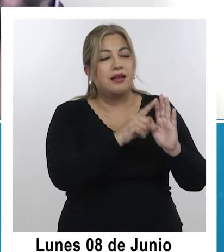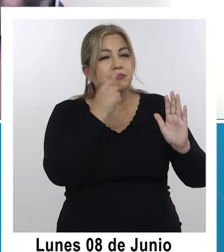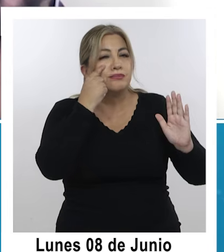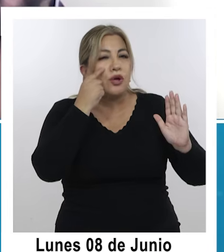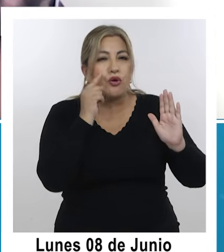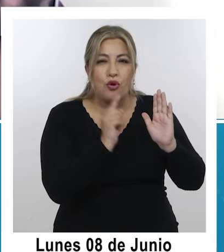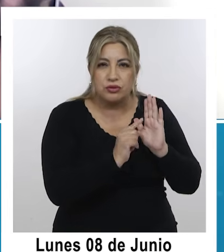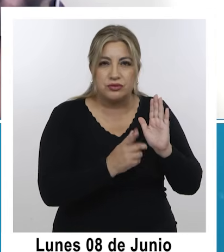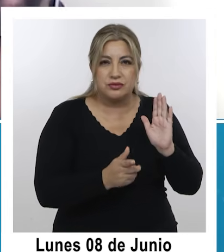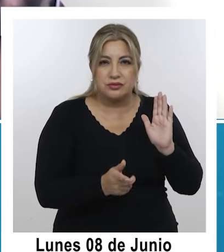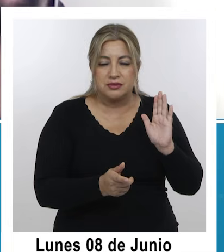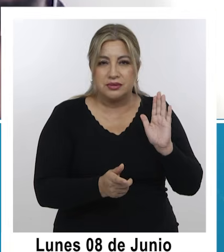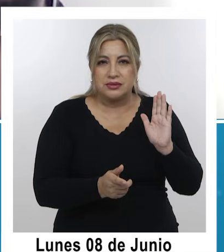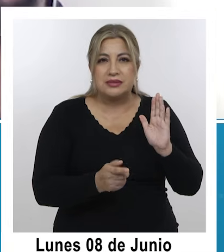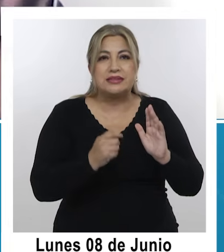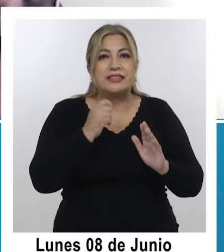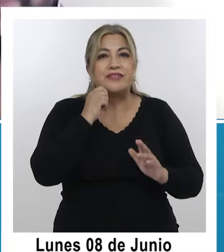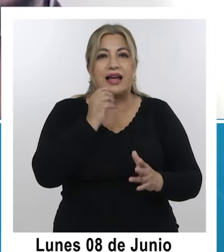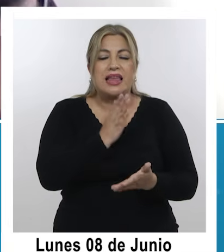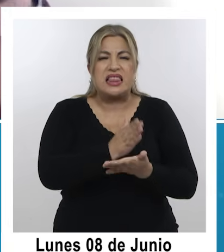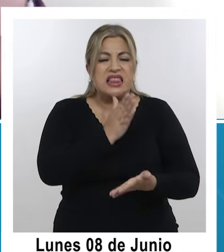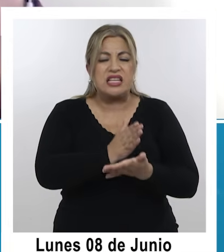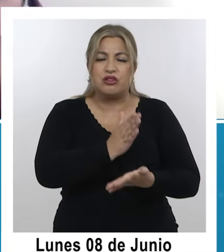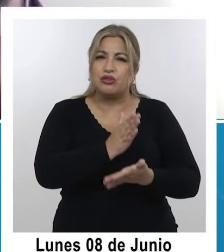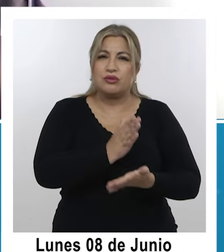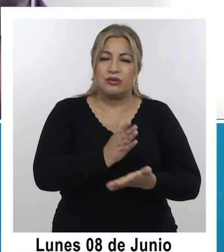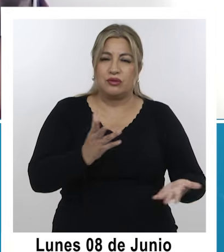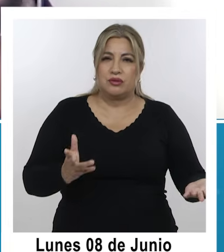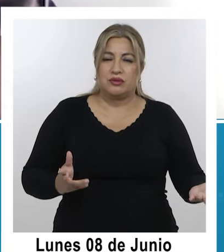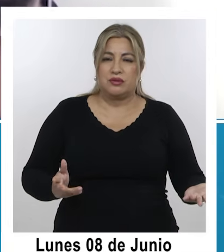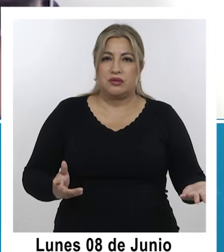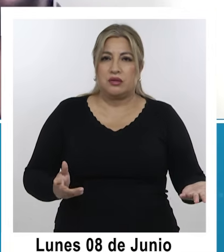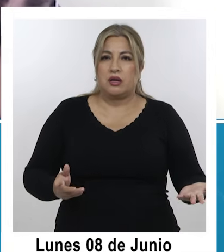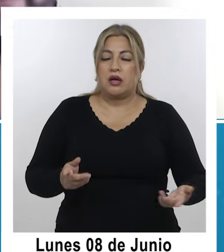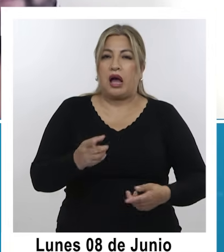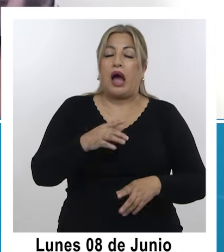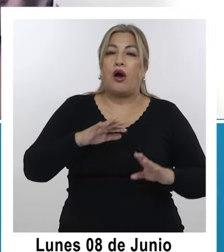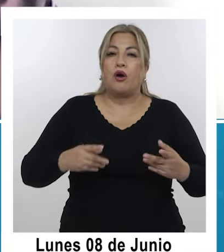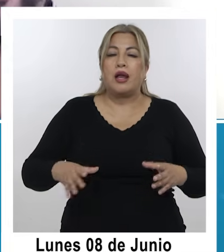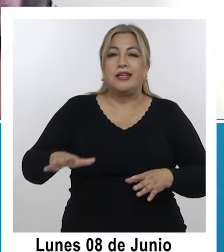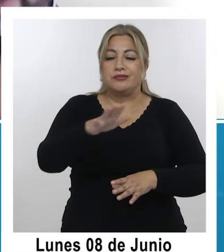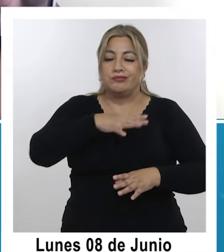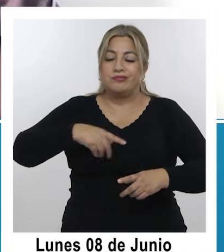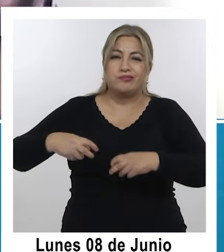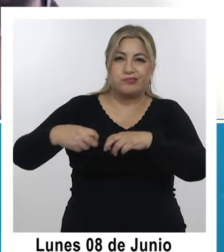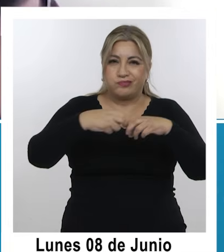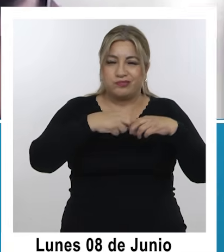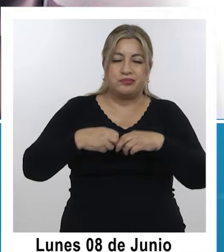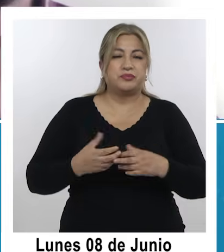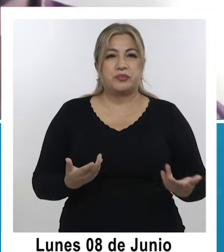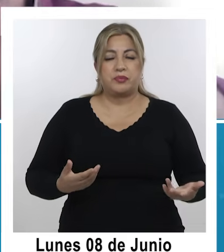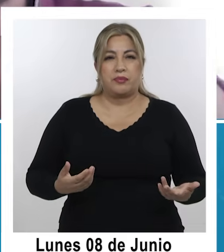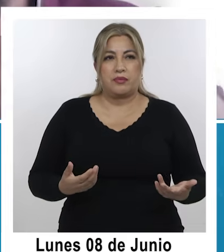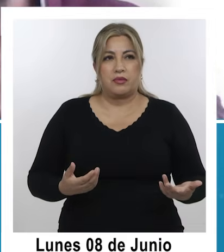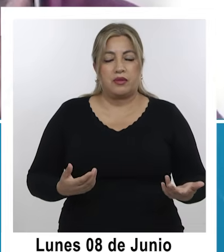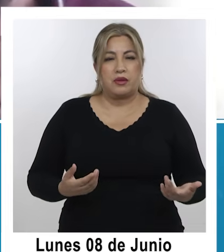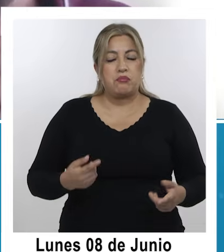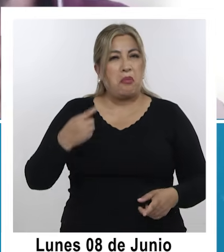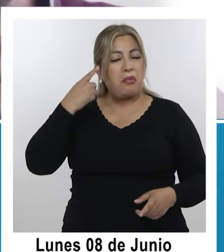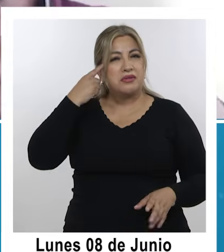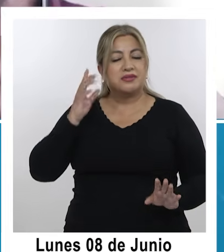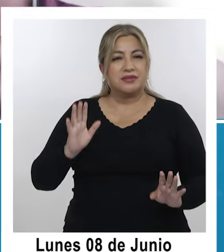leyes va a ser más estricta, ¿no? Ya, Se va a discutir. ok, ok. Pero igual,